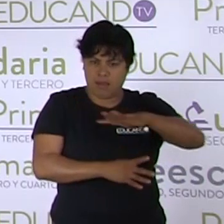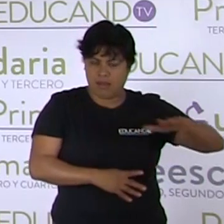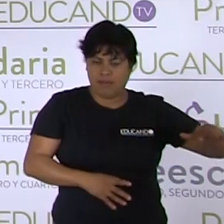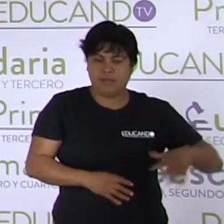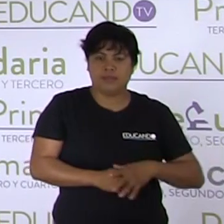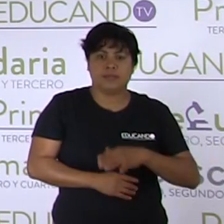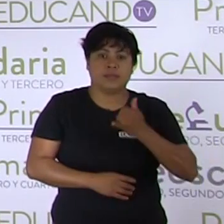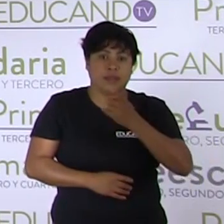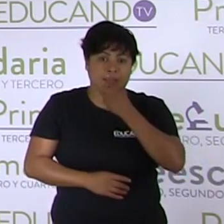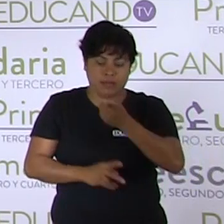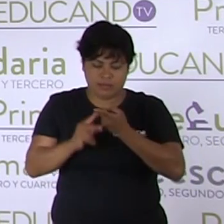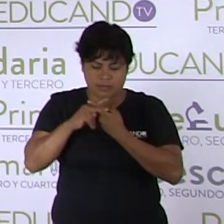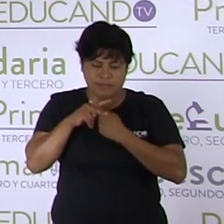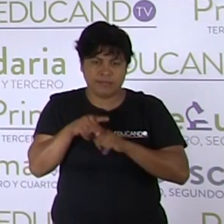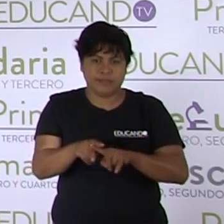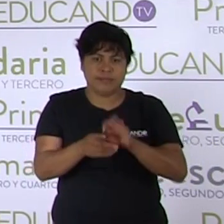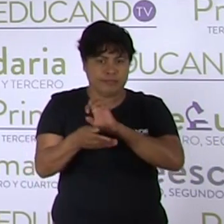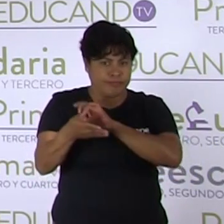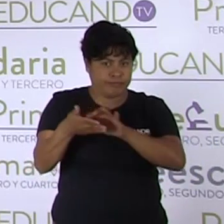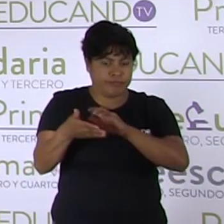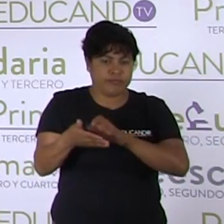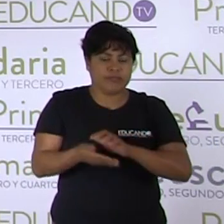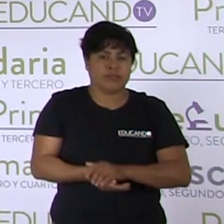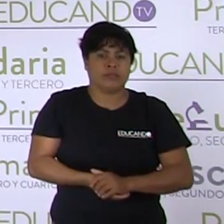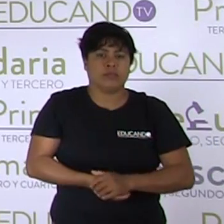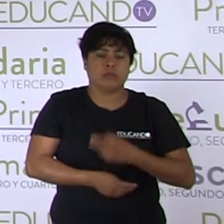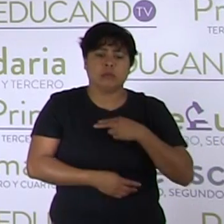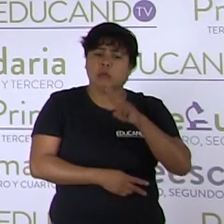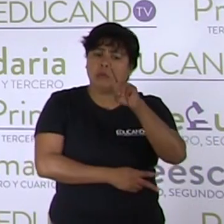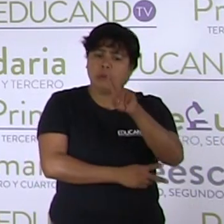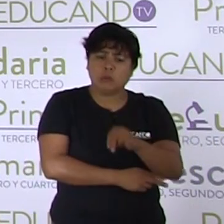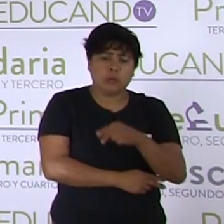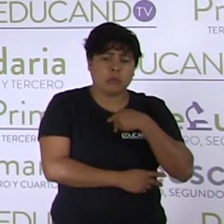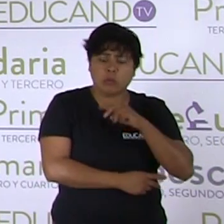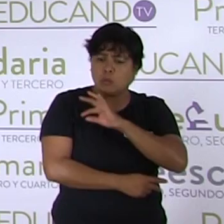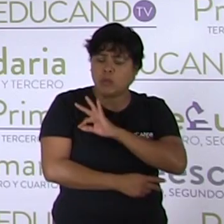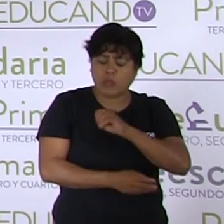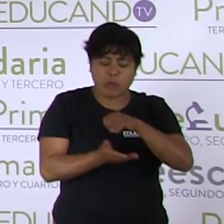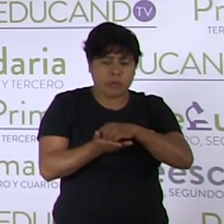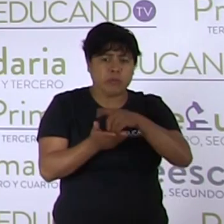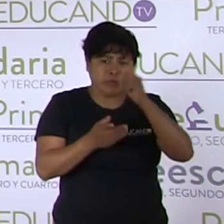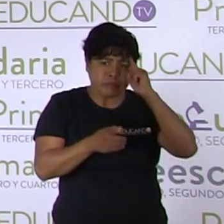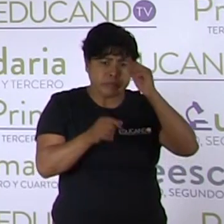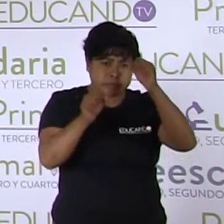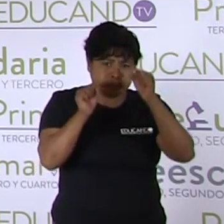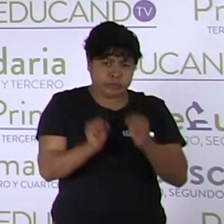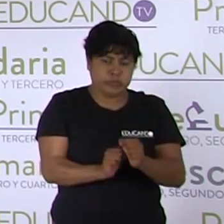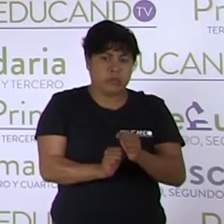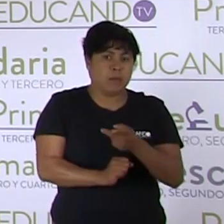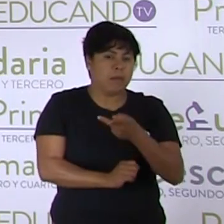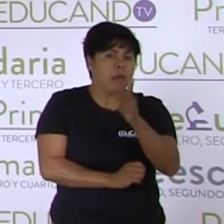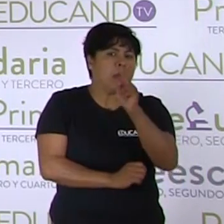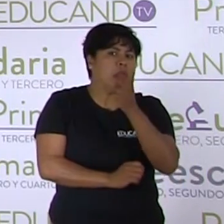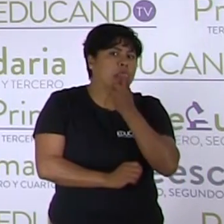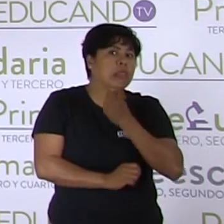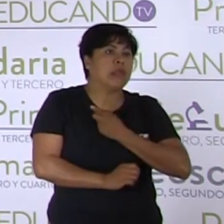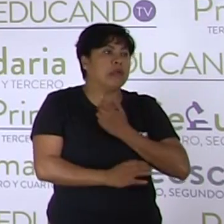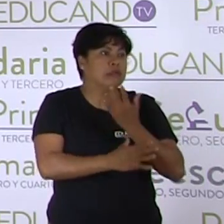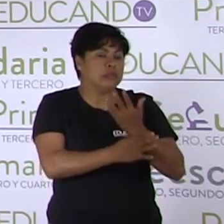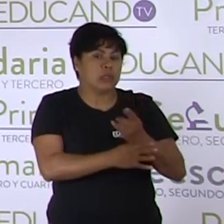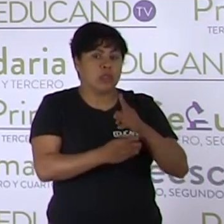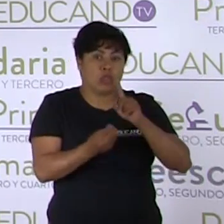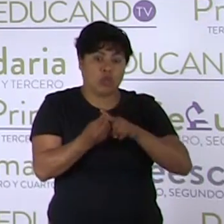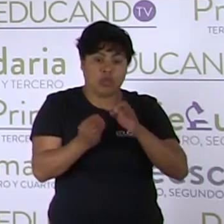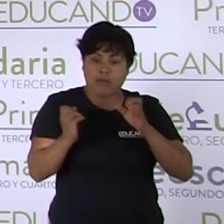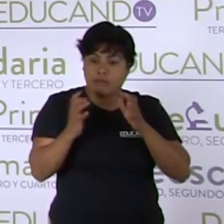Y dice de la siguiente manera: nunca he podido confirmarlo, pero dicen que en plena guerra de